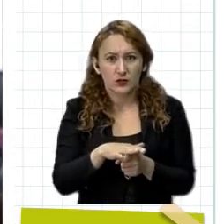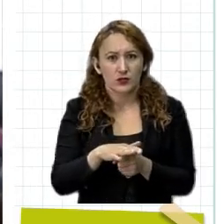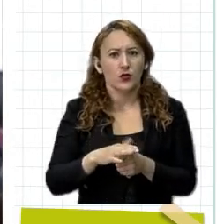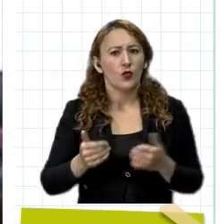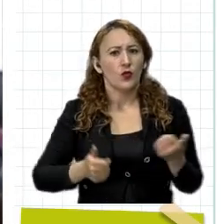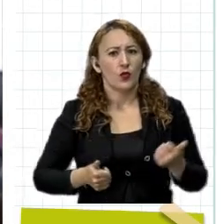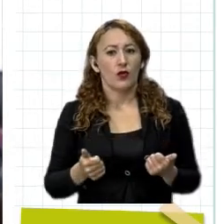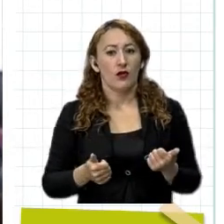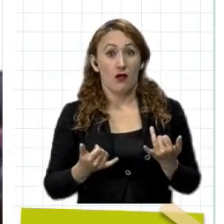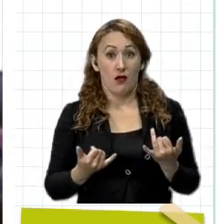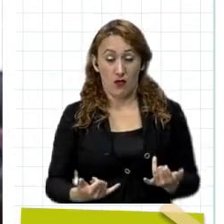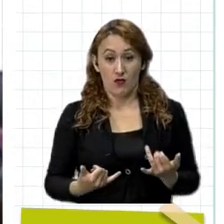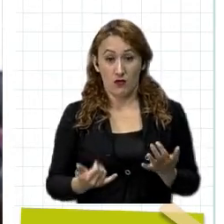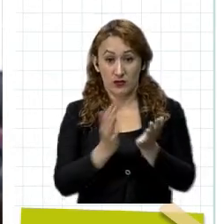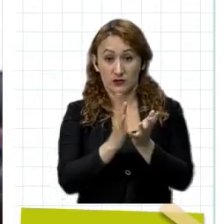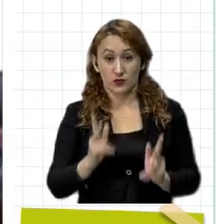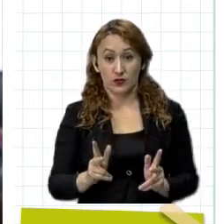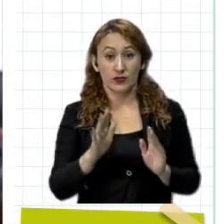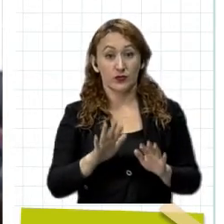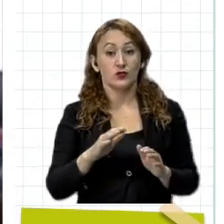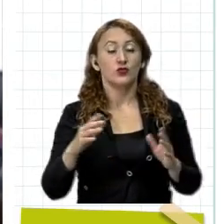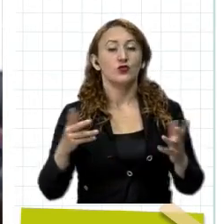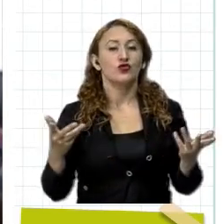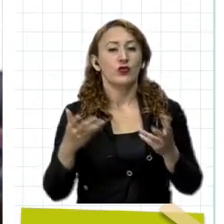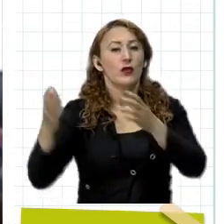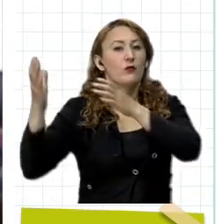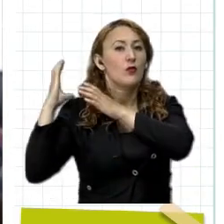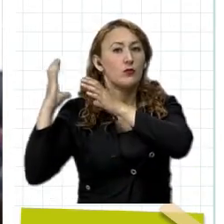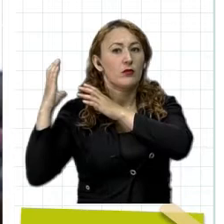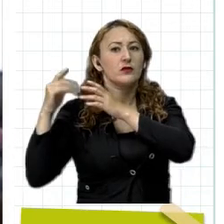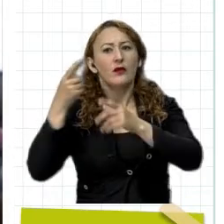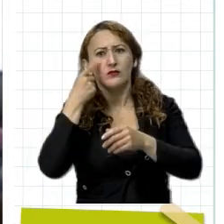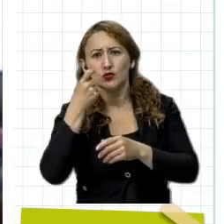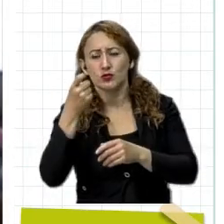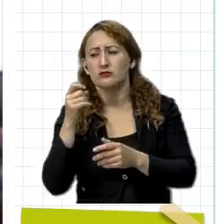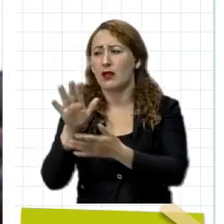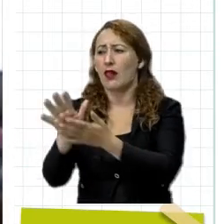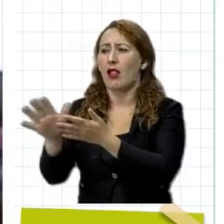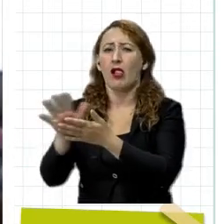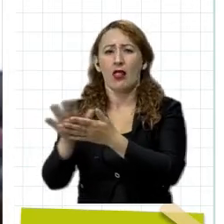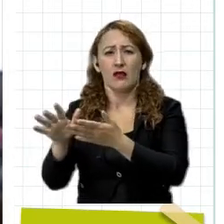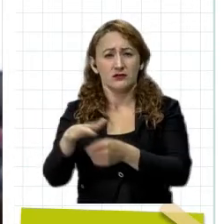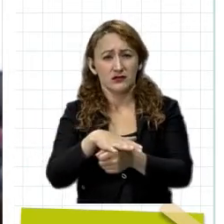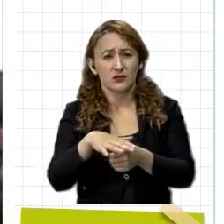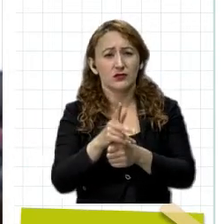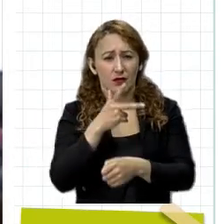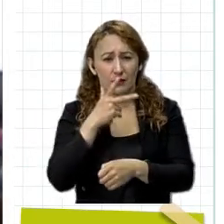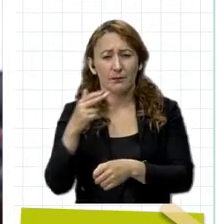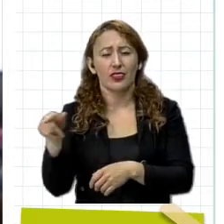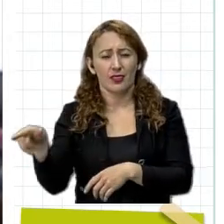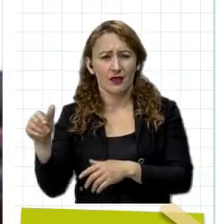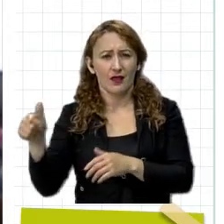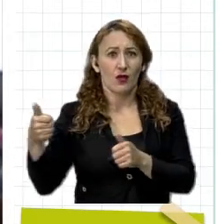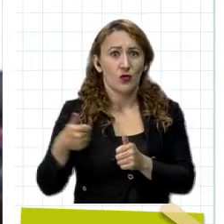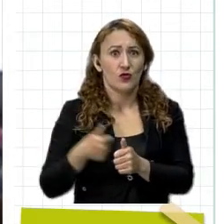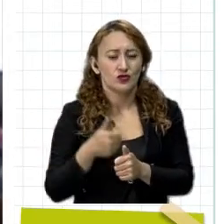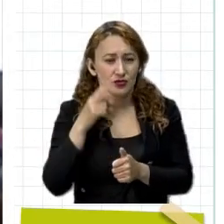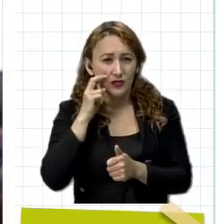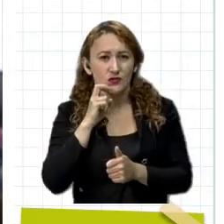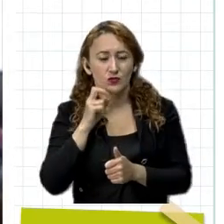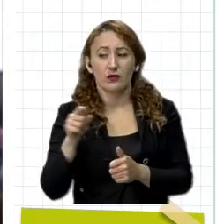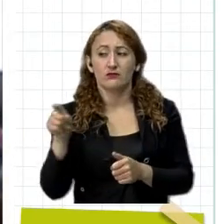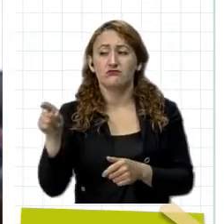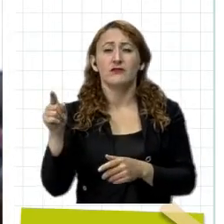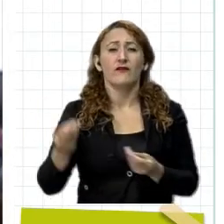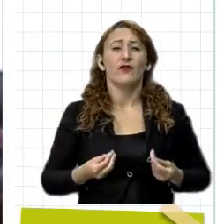es que sus actuales estudiantes en Popayán la buscan para comentarle situaciones parecidas a las que ella vivió hace más de